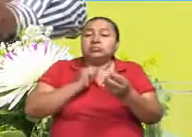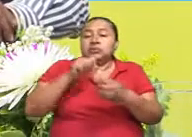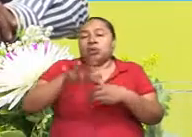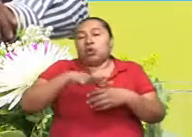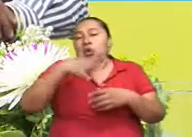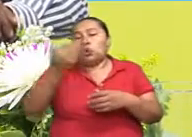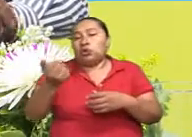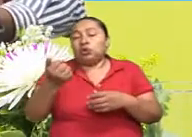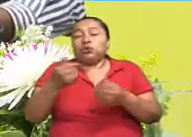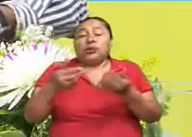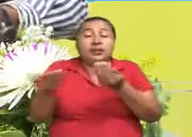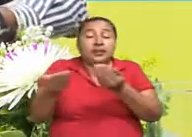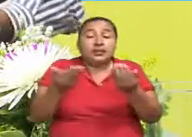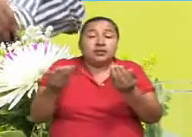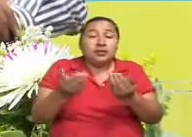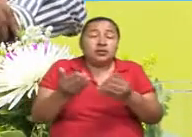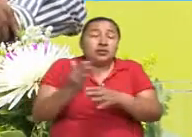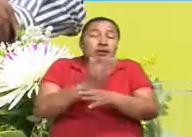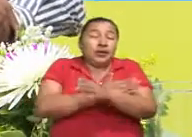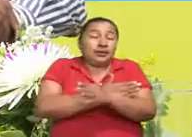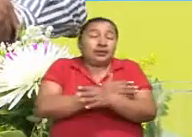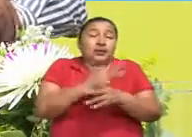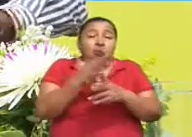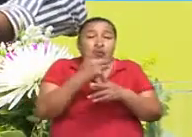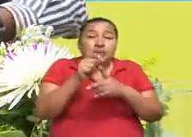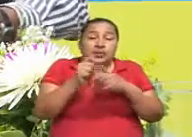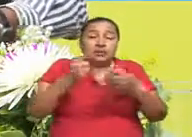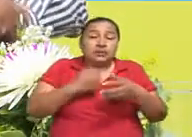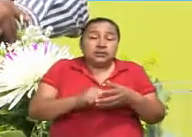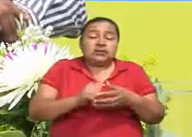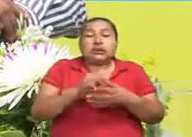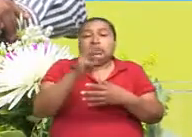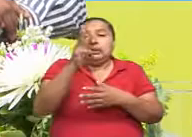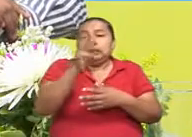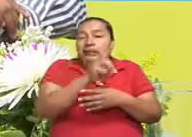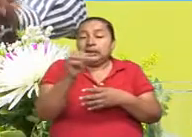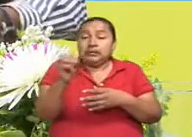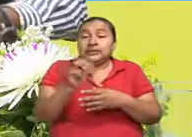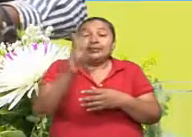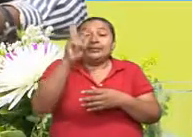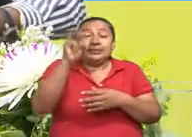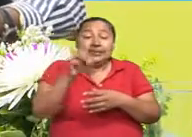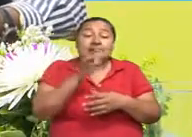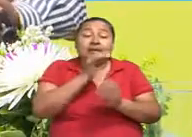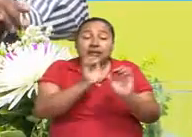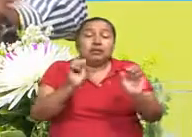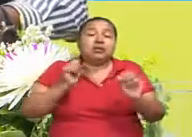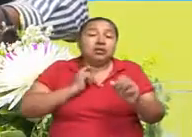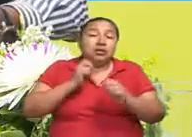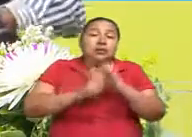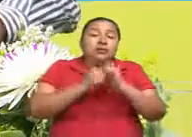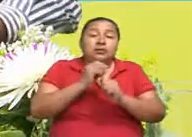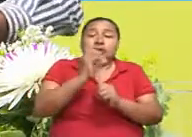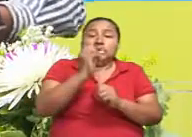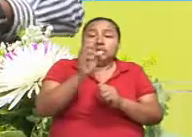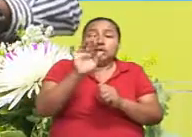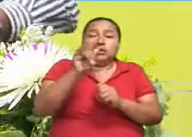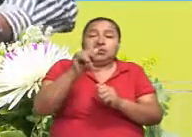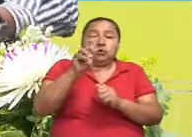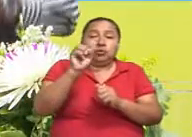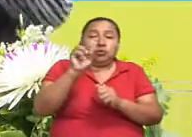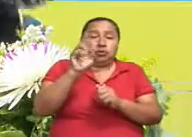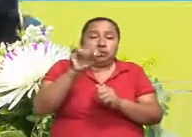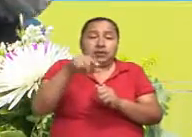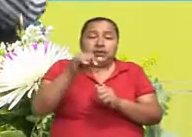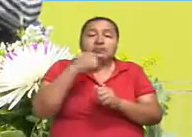caso de los niños prematuros, de cada 100, 30 presentan este trastorno llamado criptorquidia. Ustedes no le